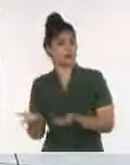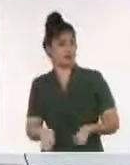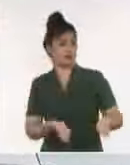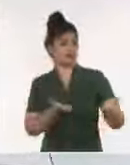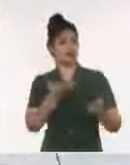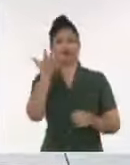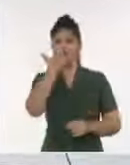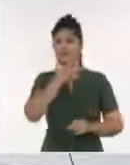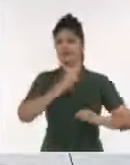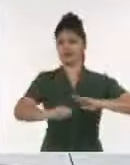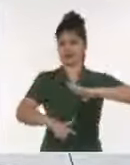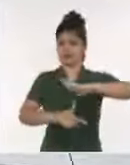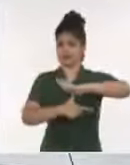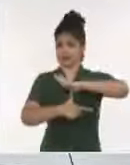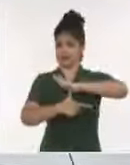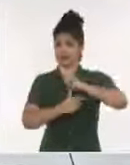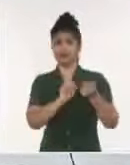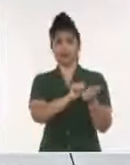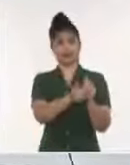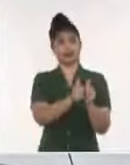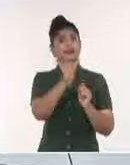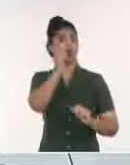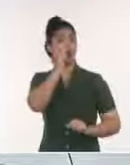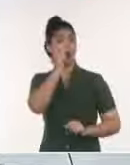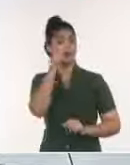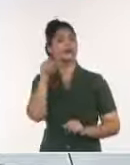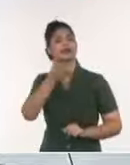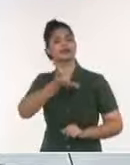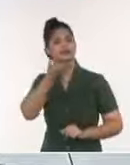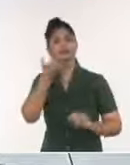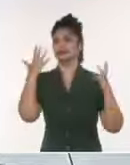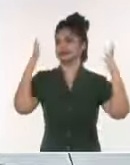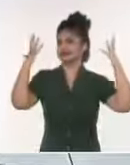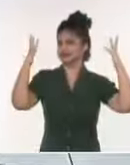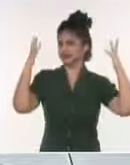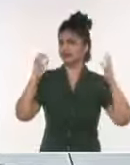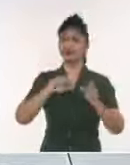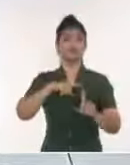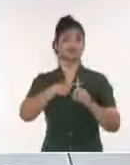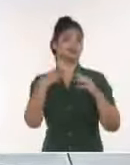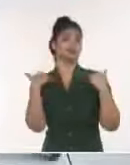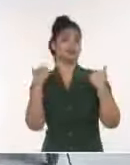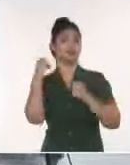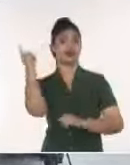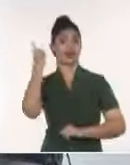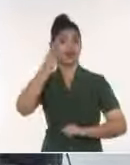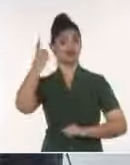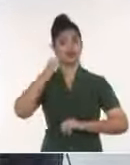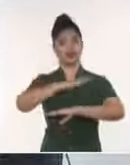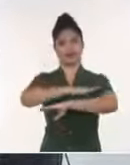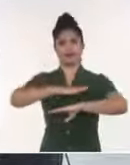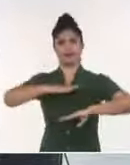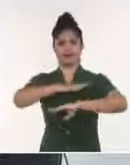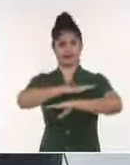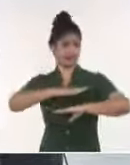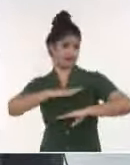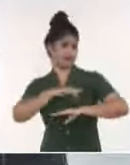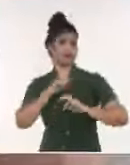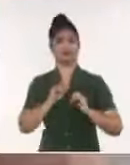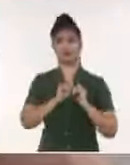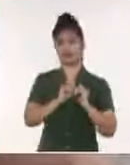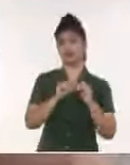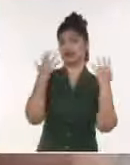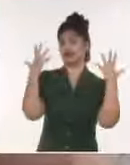del vicepresidente primero del INDER, Raúl Fornés Valenciano, y el director nacional de recreación física, Eric Gutiérrez, quienes destacaron la actuación